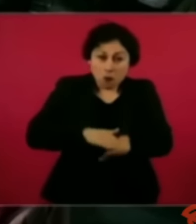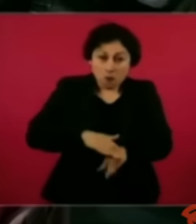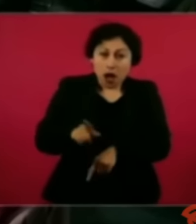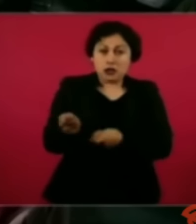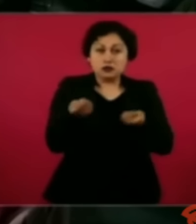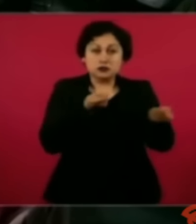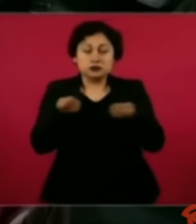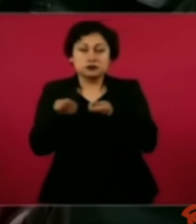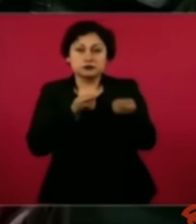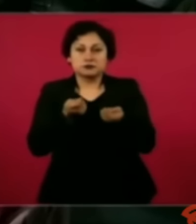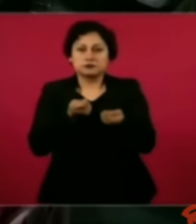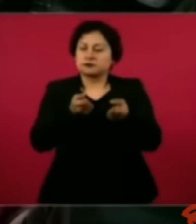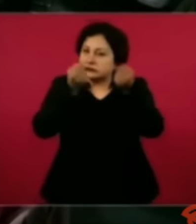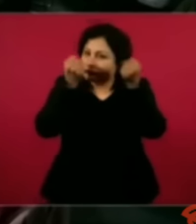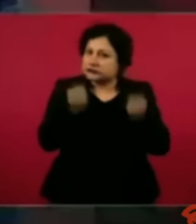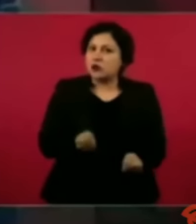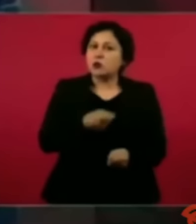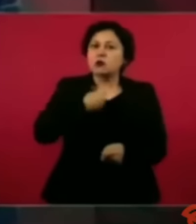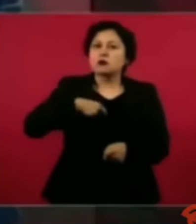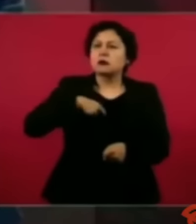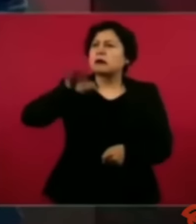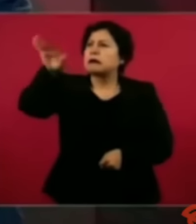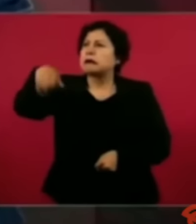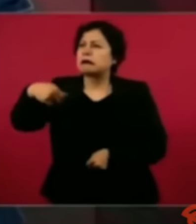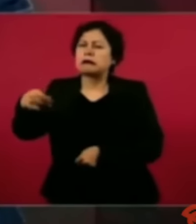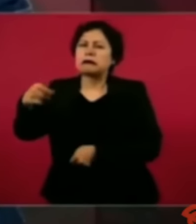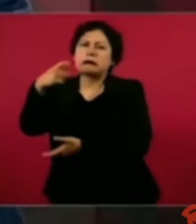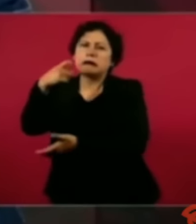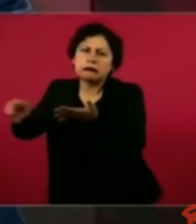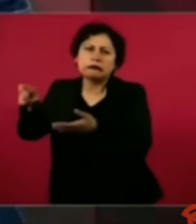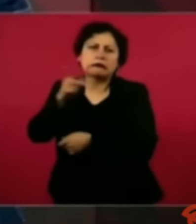comprando petróleo al extranjero.